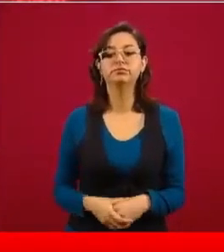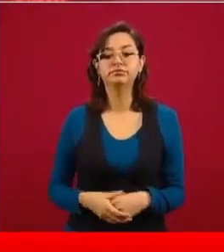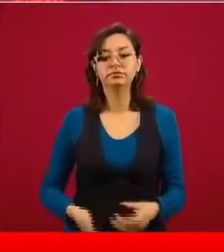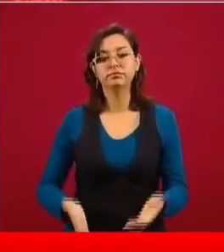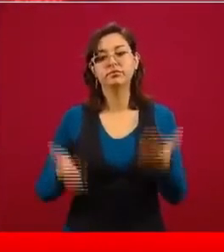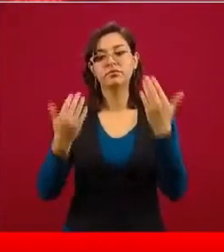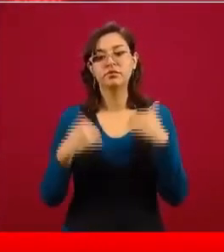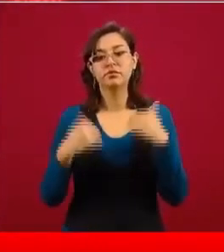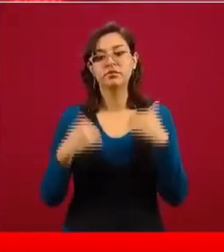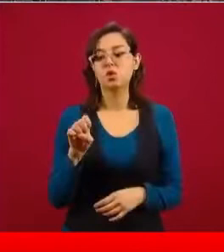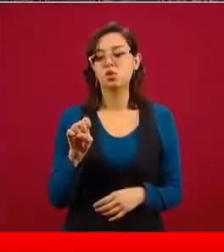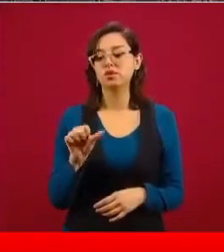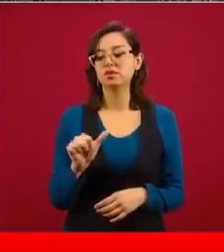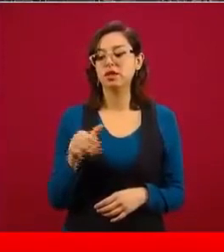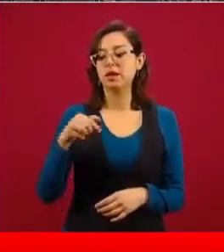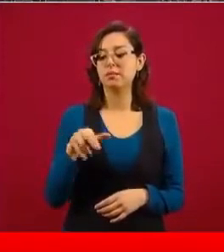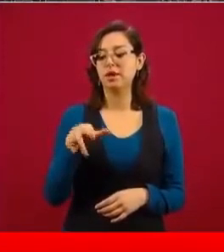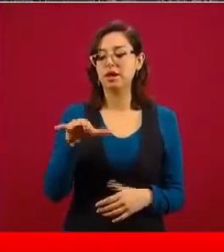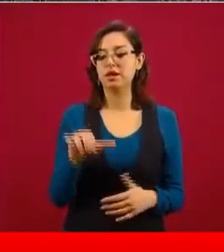María.